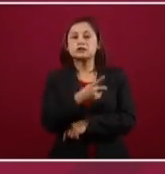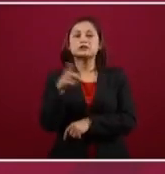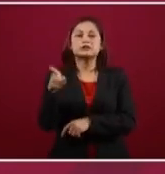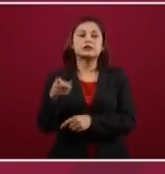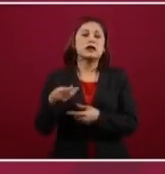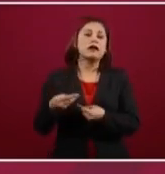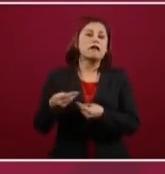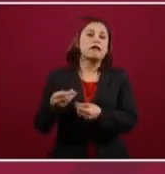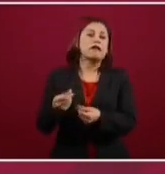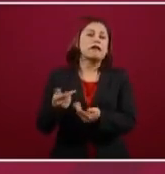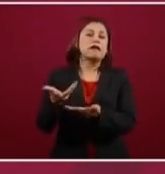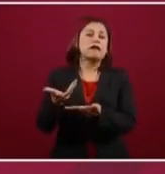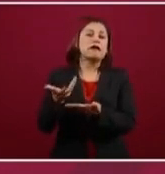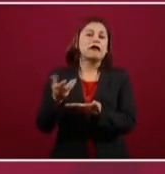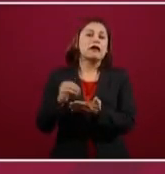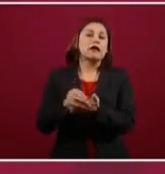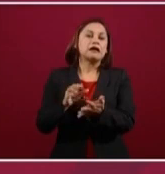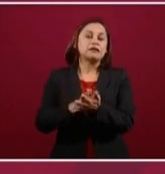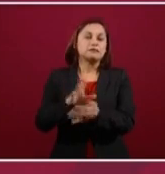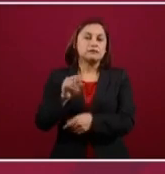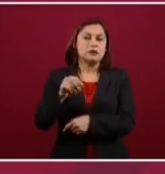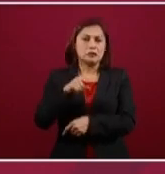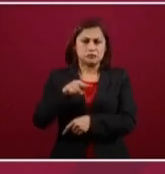subejercicio. Dicen